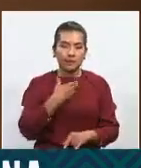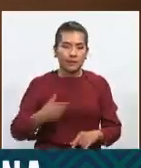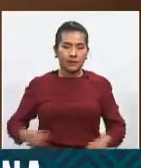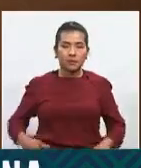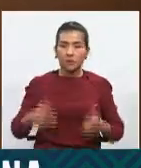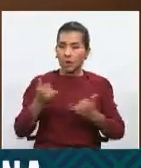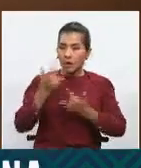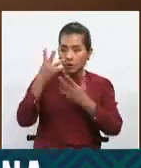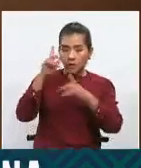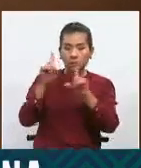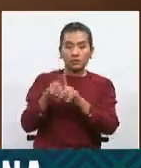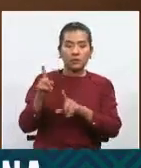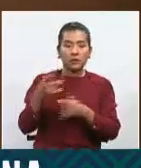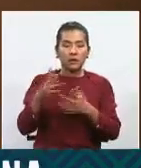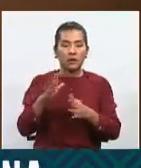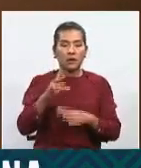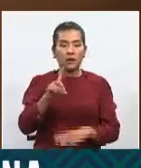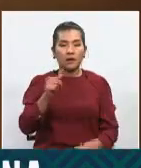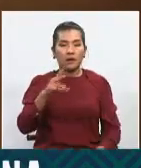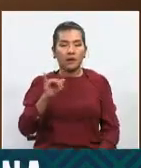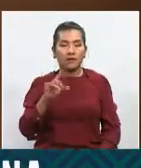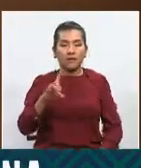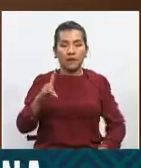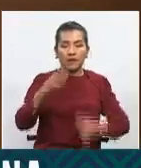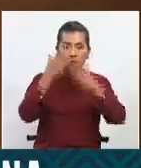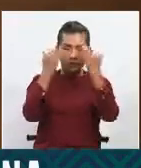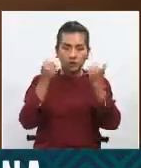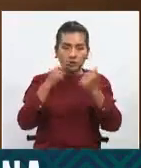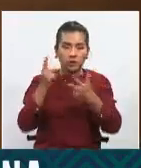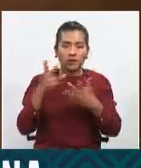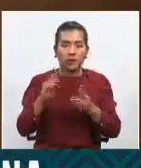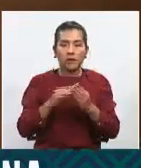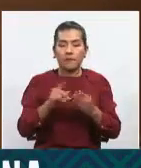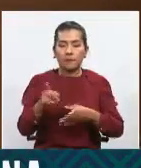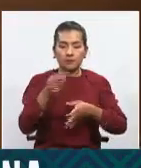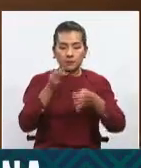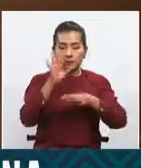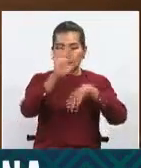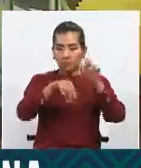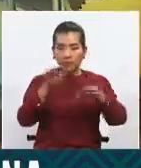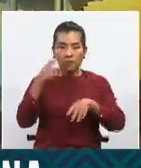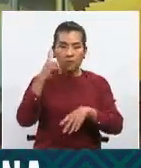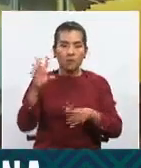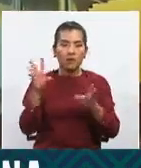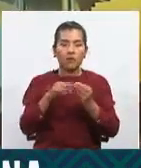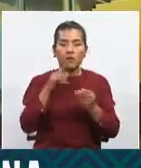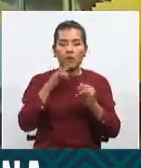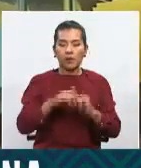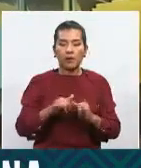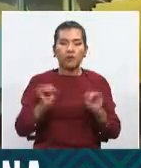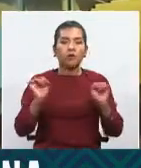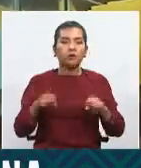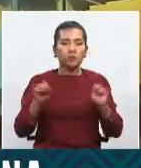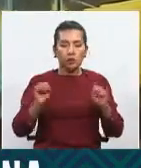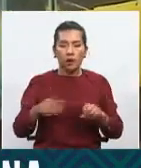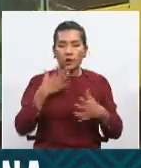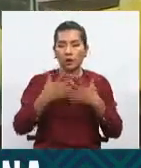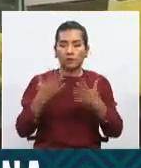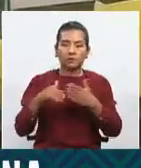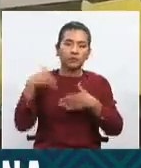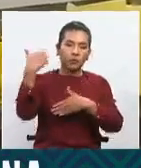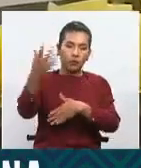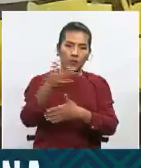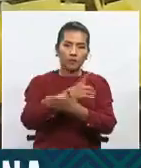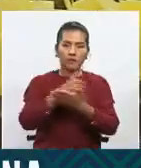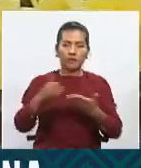hermano David Choquehuanca, y él, como presidente nato, es el que debe convocar a sesión. Sesión que podría ser convocada la siguiente semana,